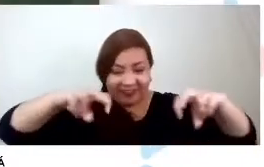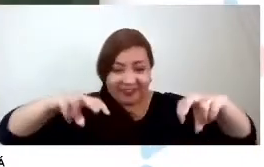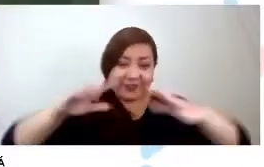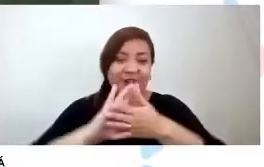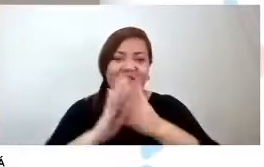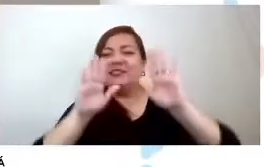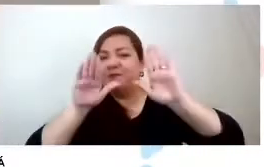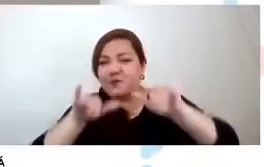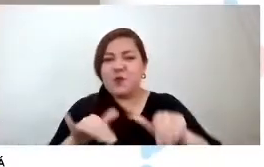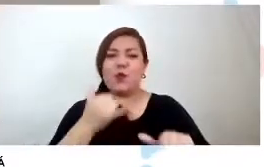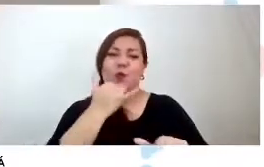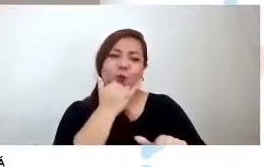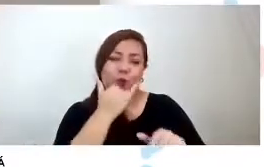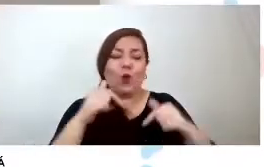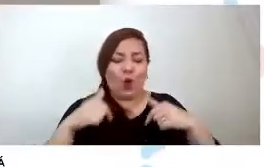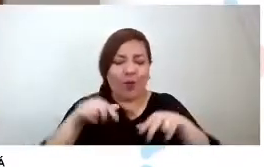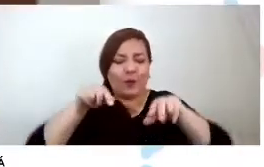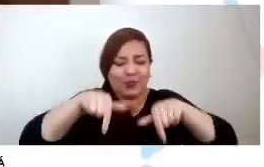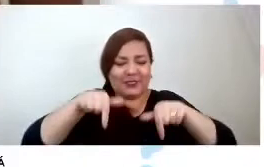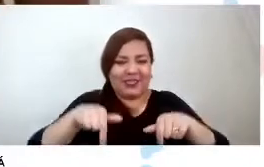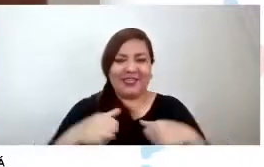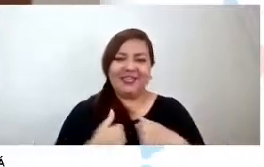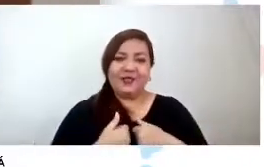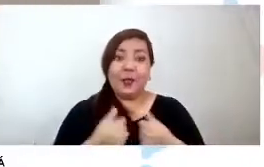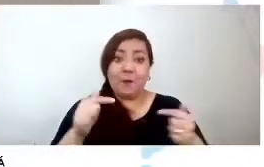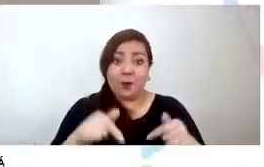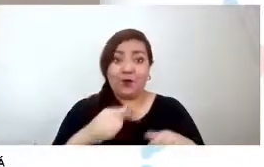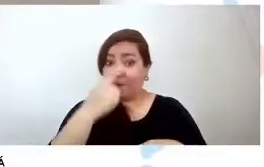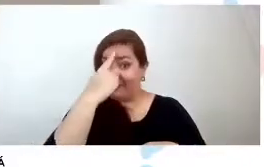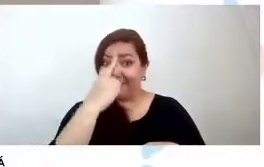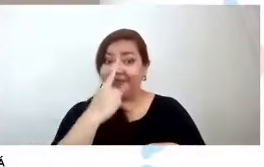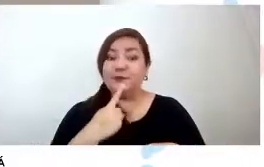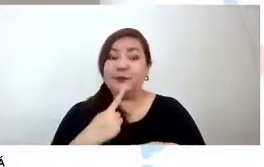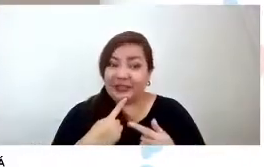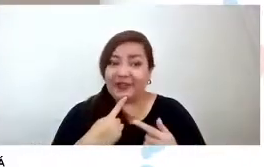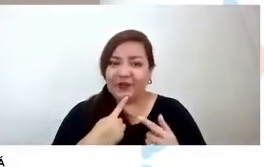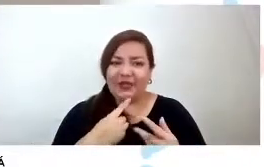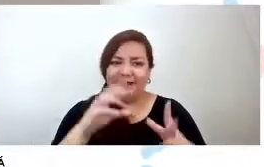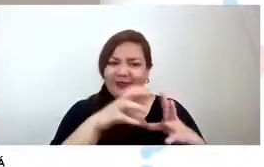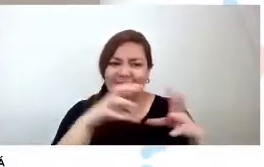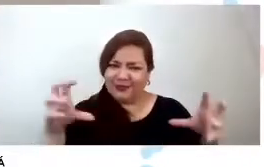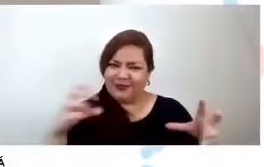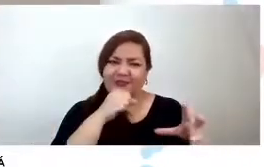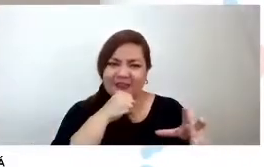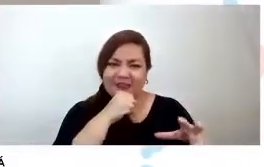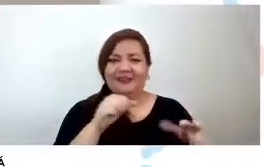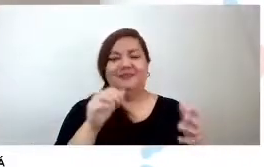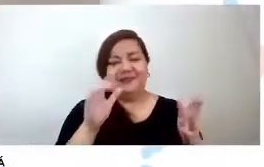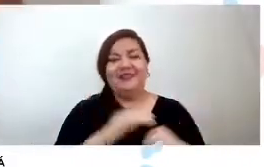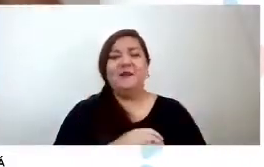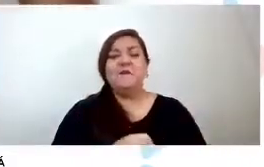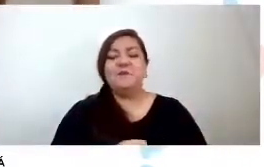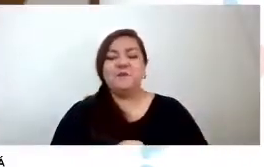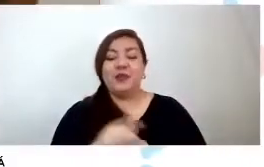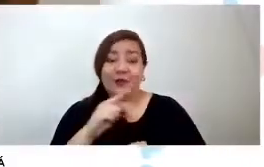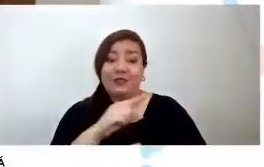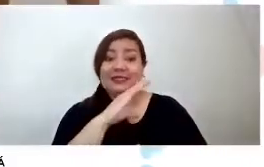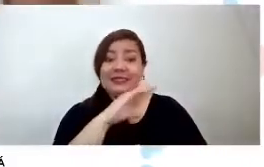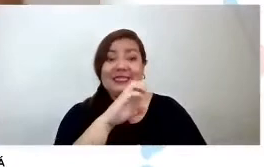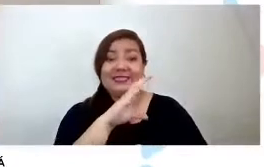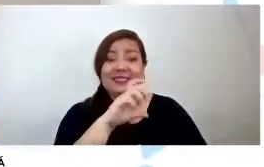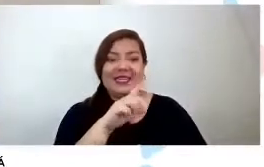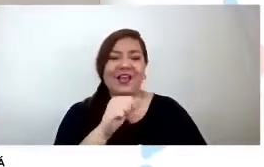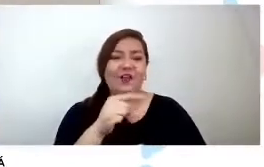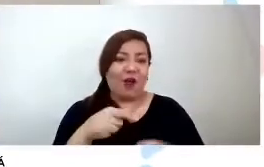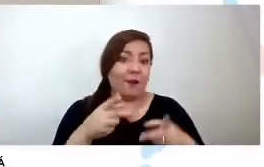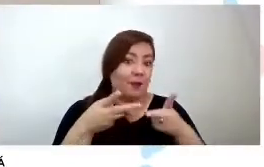un box opening, pero en este caso de museología. Y Cecilia nos va a permitir